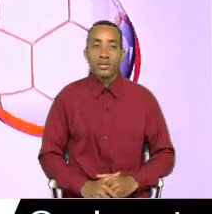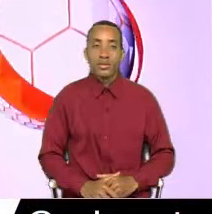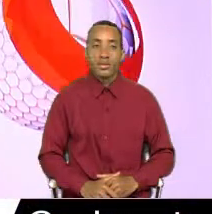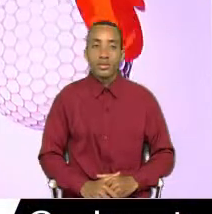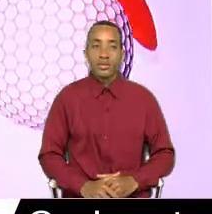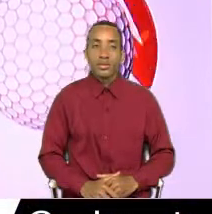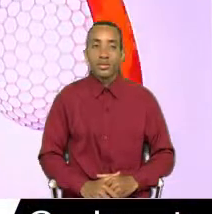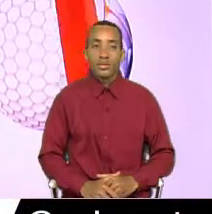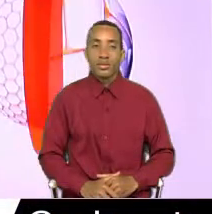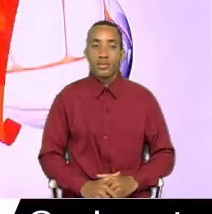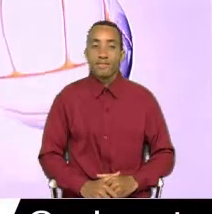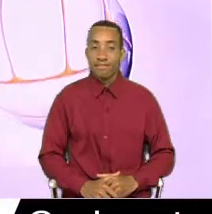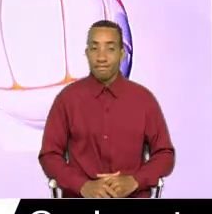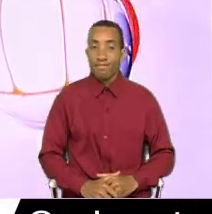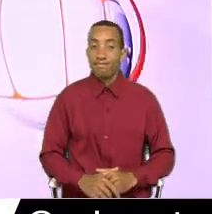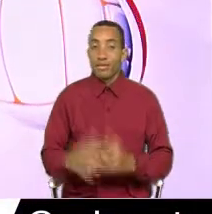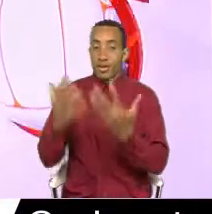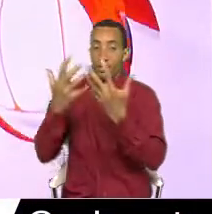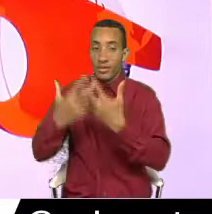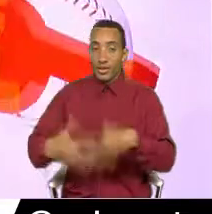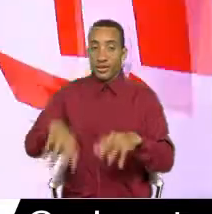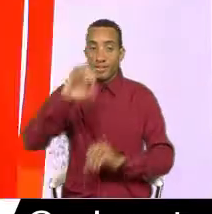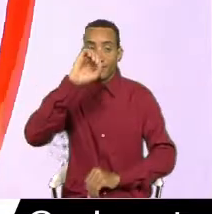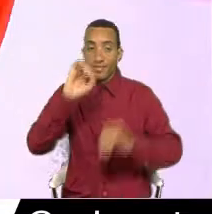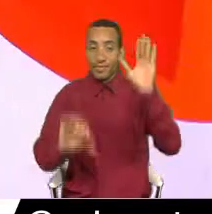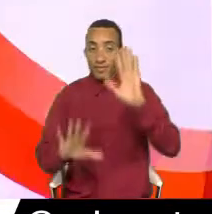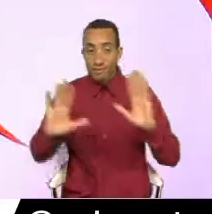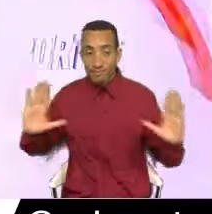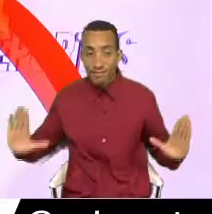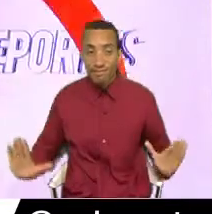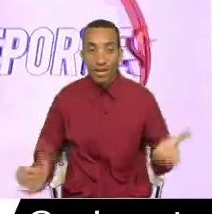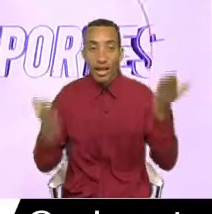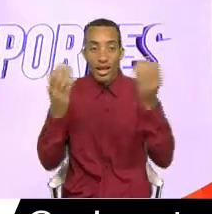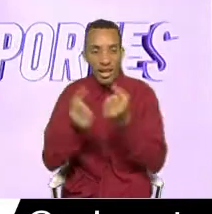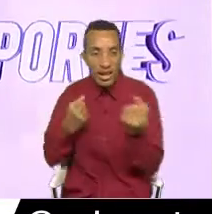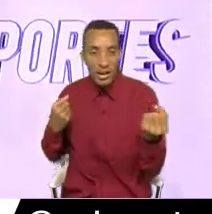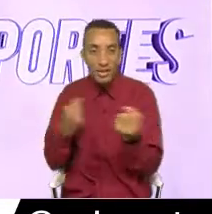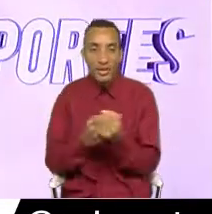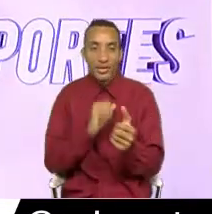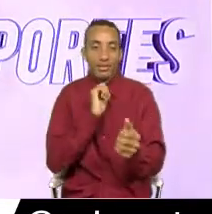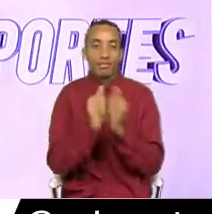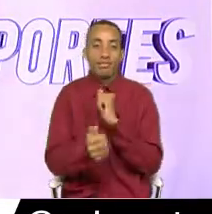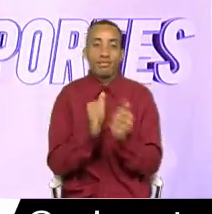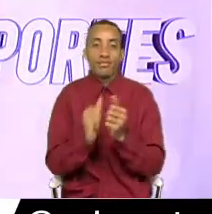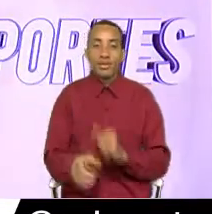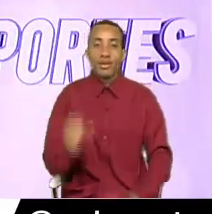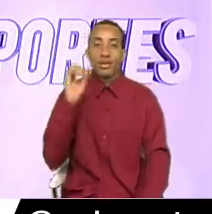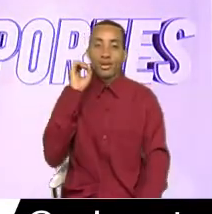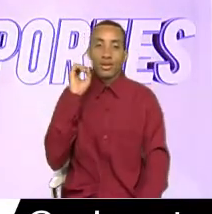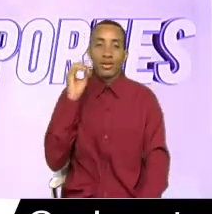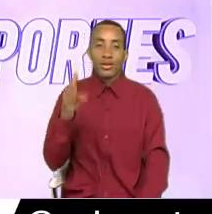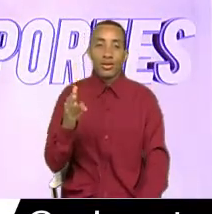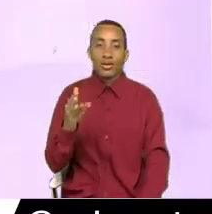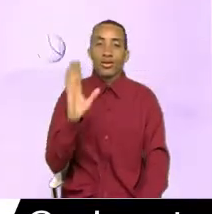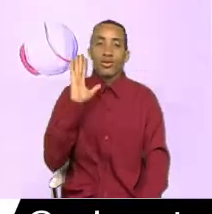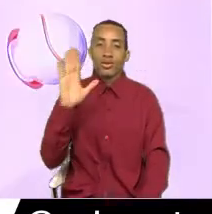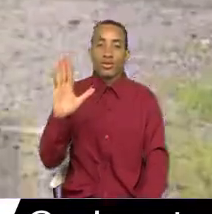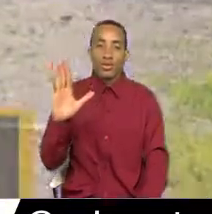Y Sagen promueve y apoya el deporte en su zona de influencia, como es el caso del Club Deportivo La Cabaña de Girón.